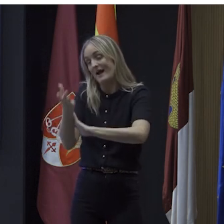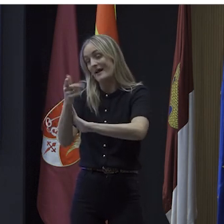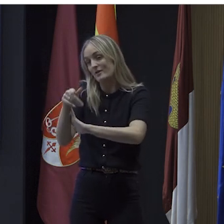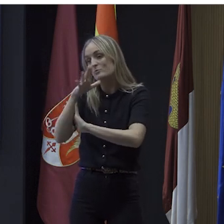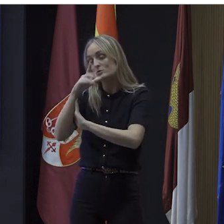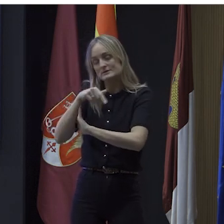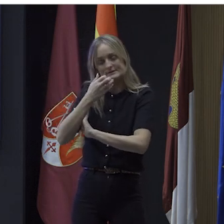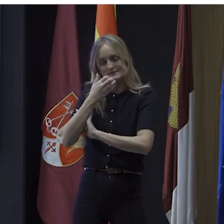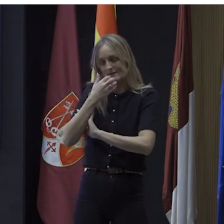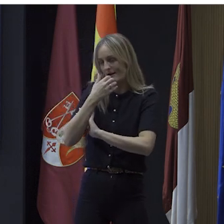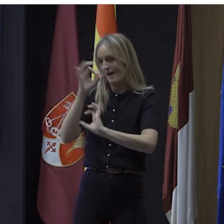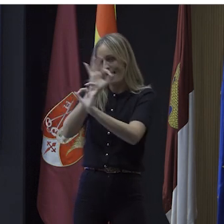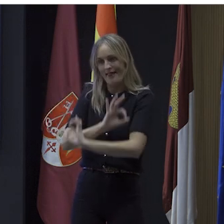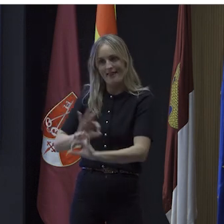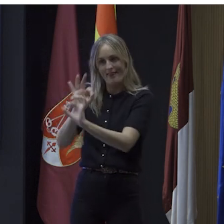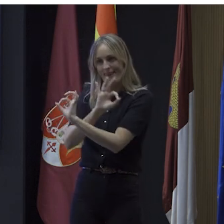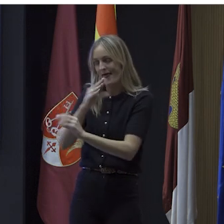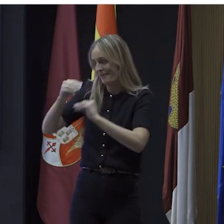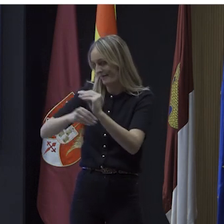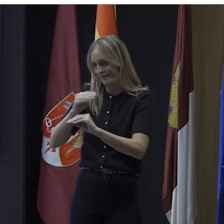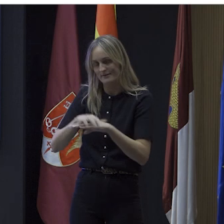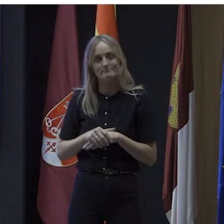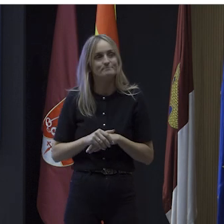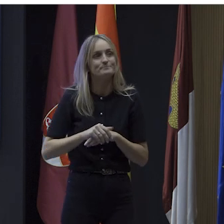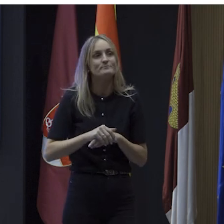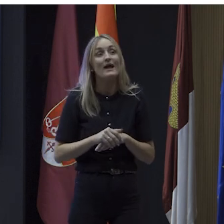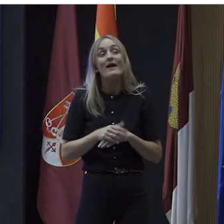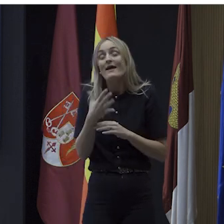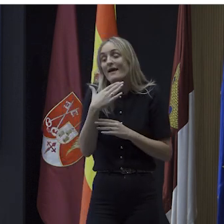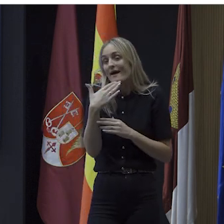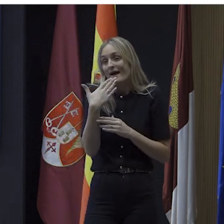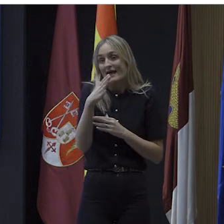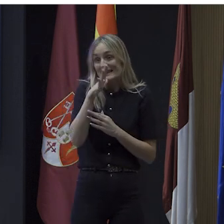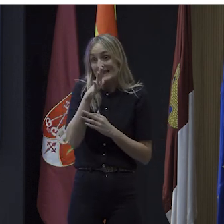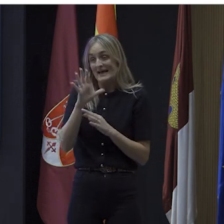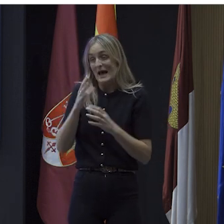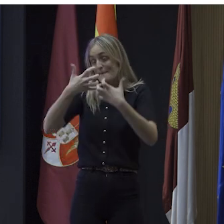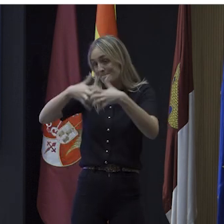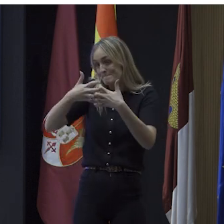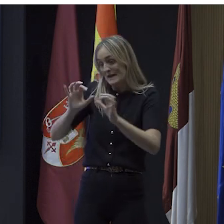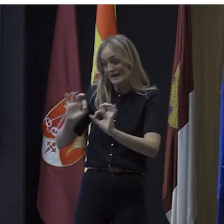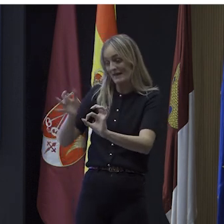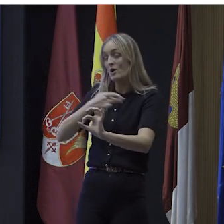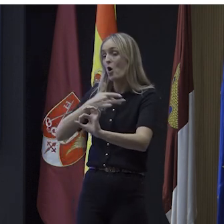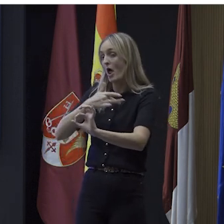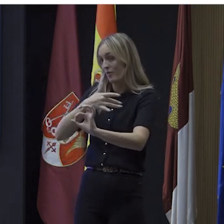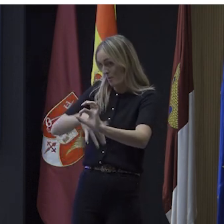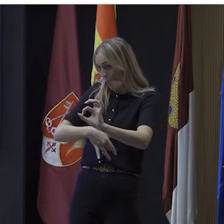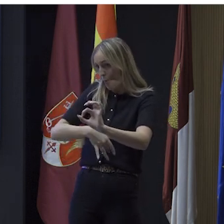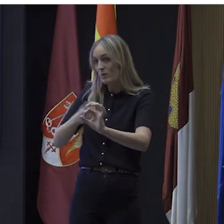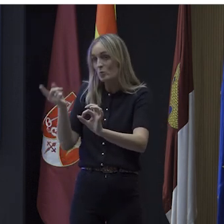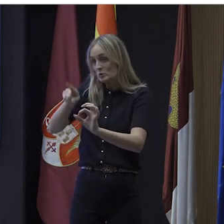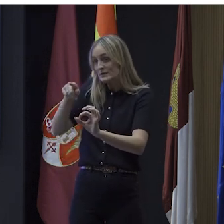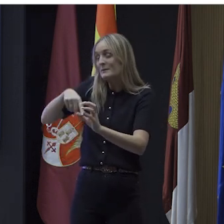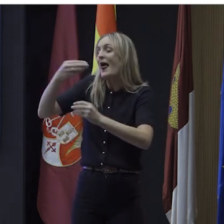podido hacerse. Entonces, gracias a este desarrollo de la coronografía y de la máquina de corazón y pulmón, se podía hacer lo